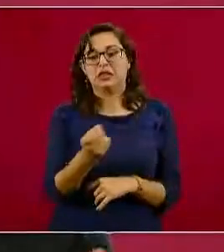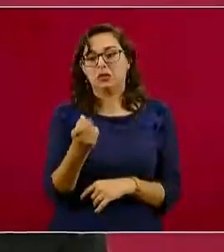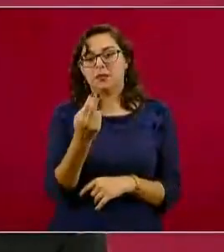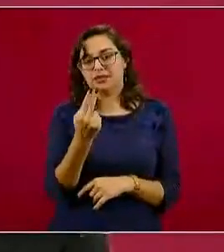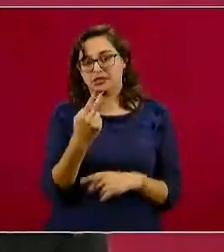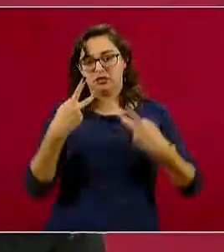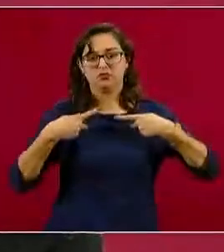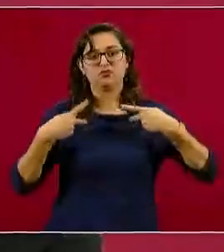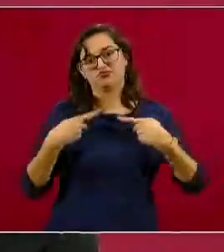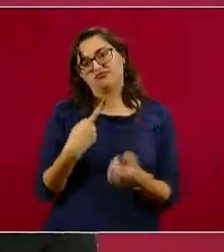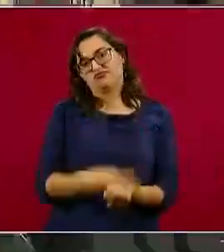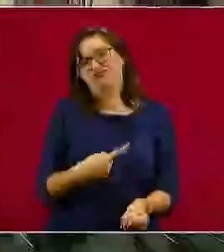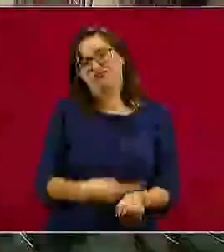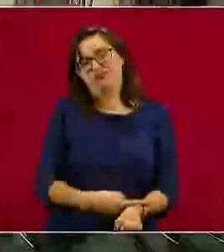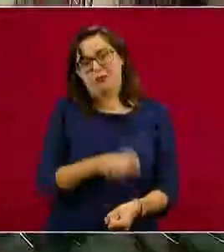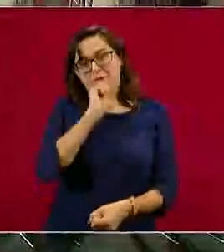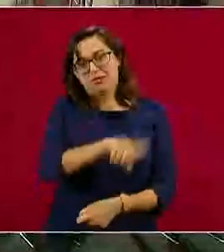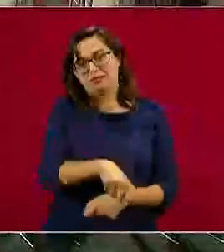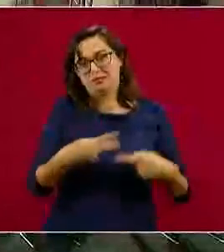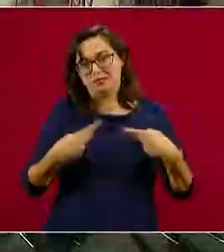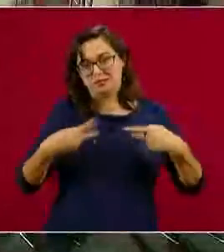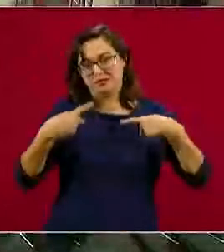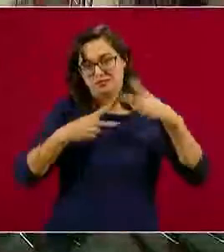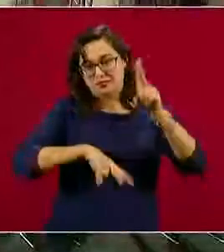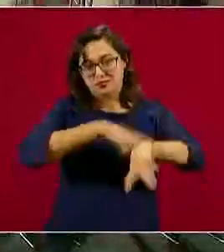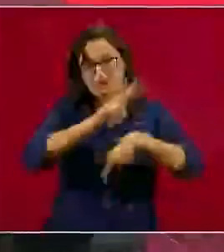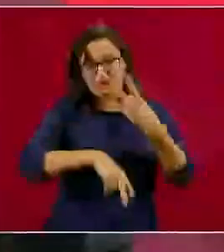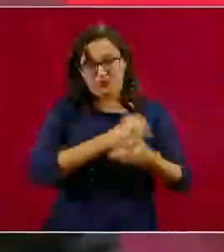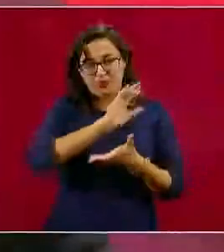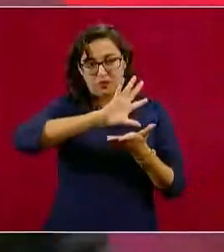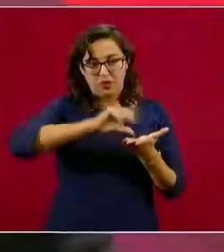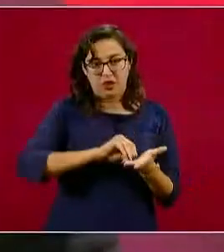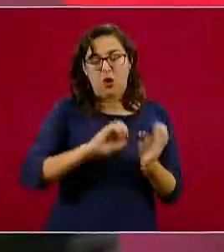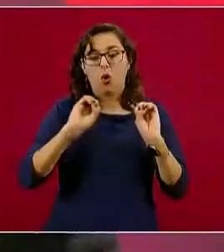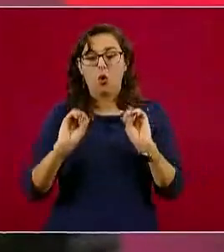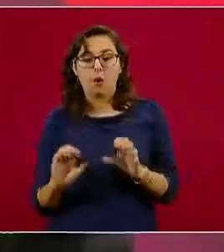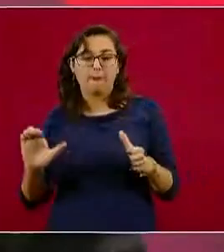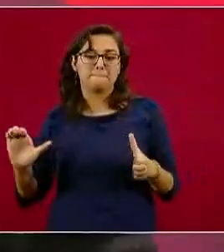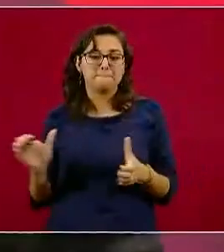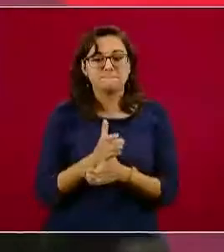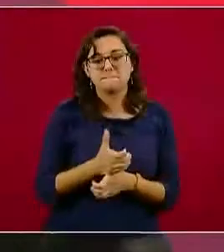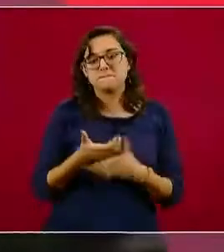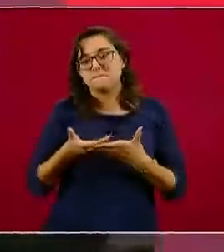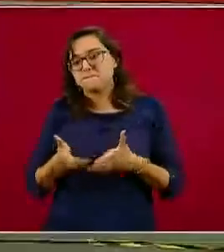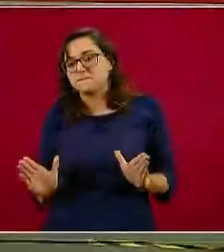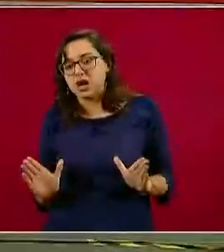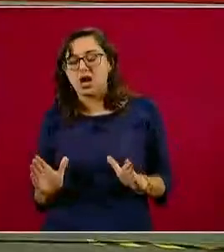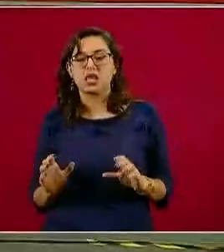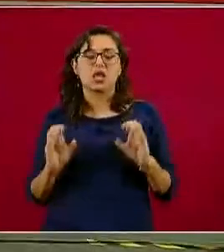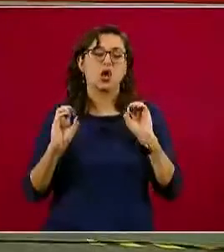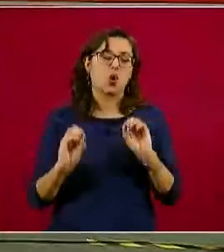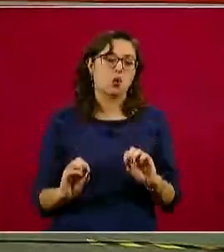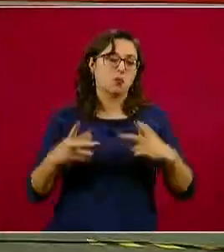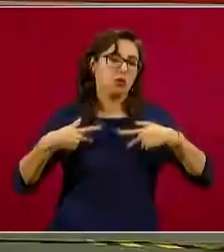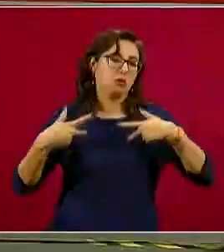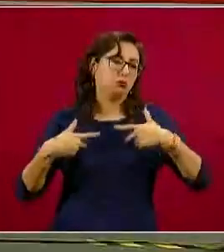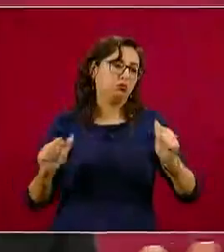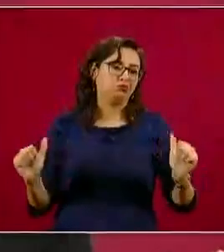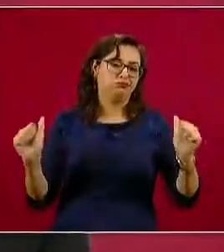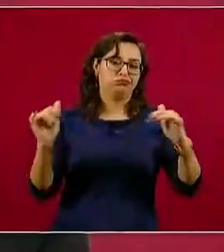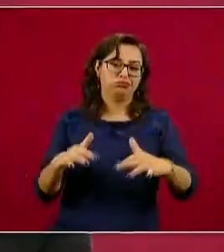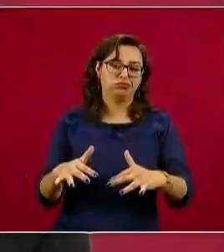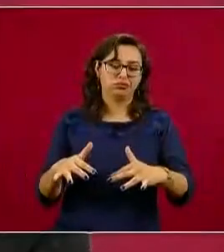personas de los mismos asistentes a una boda. O se abrieron los bares, o se permitieron las congregaciones masivas, o